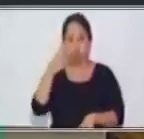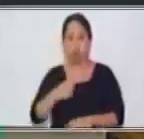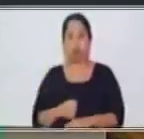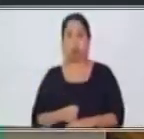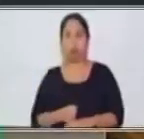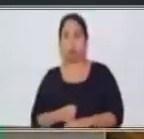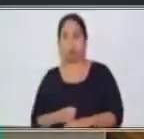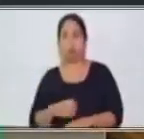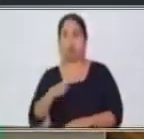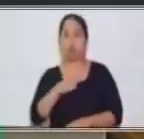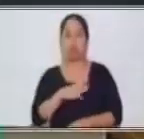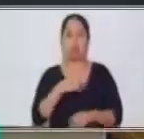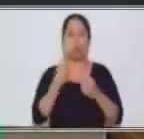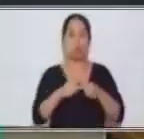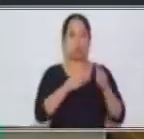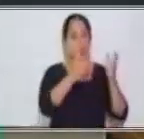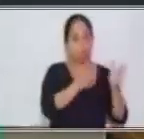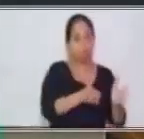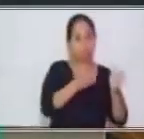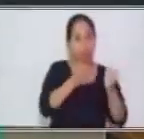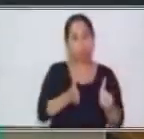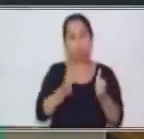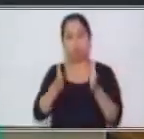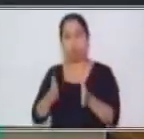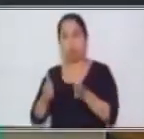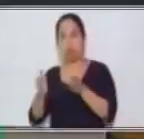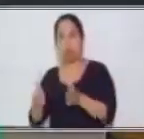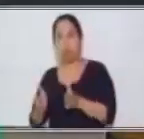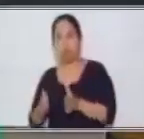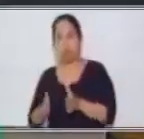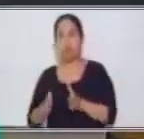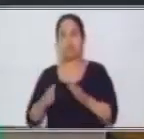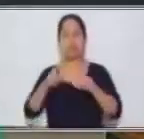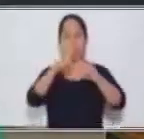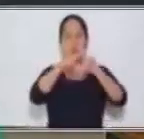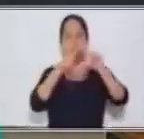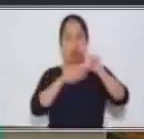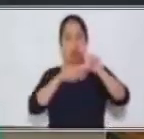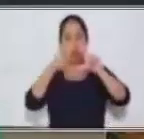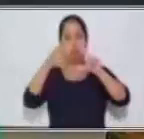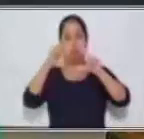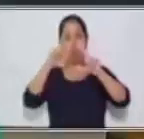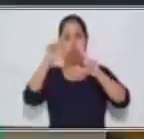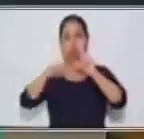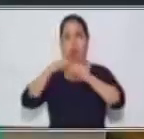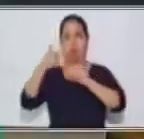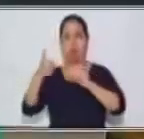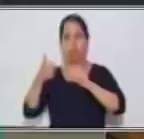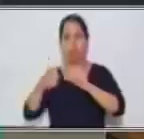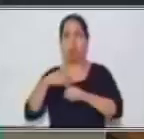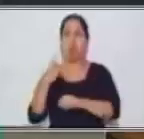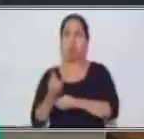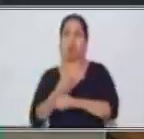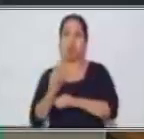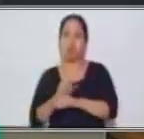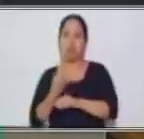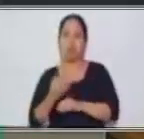tenemos que hacerlo ordenadamente. Si va a trabajar con respecto al ángulo alfa, utiliza